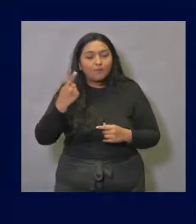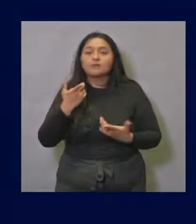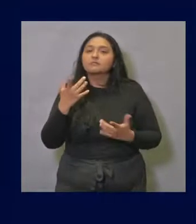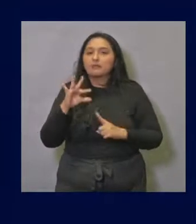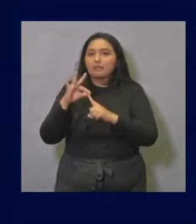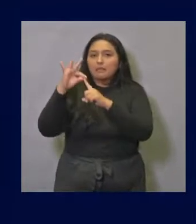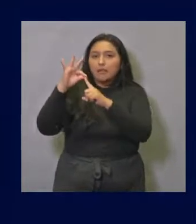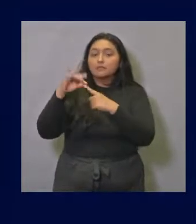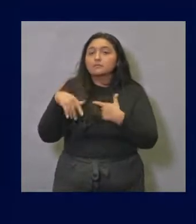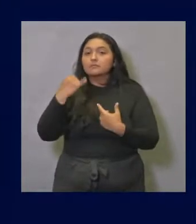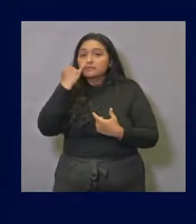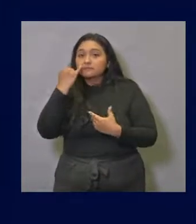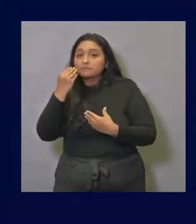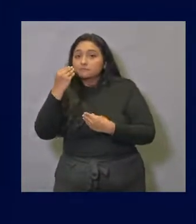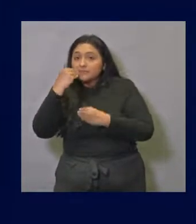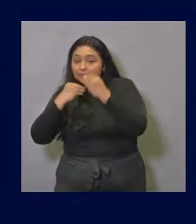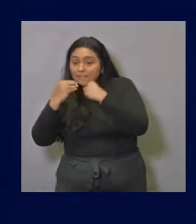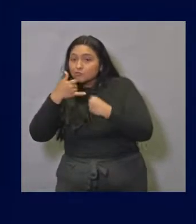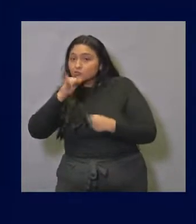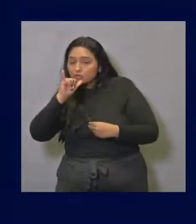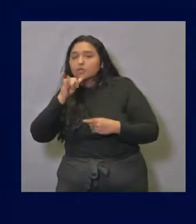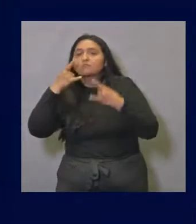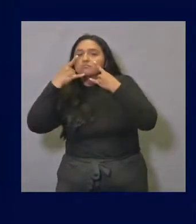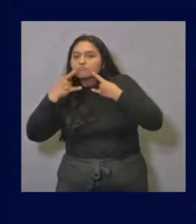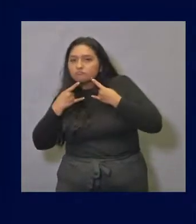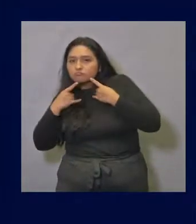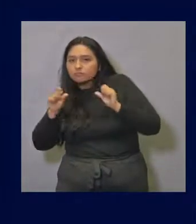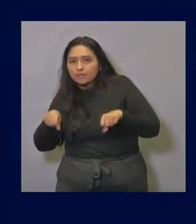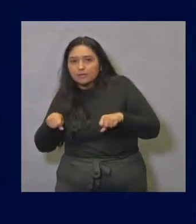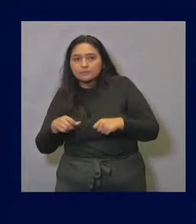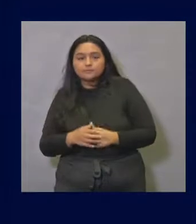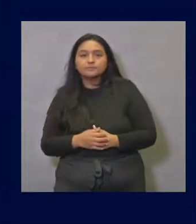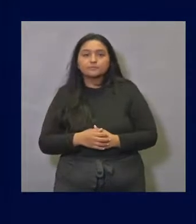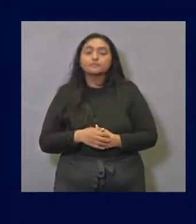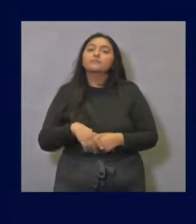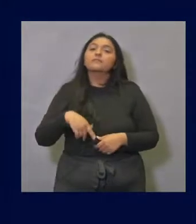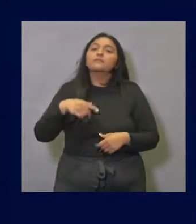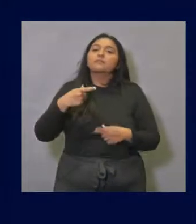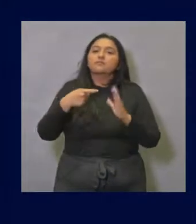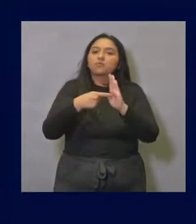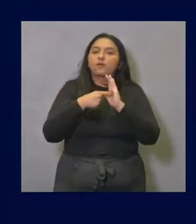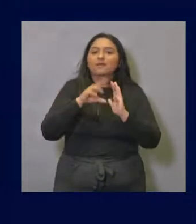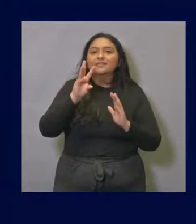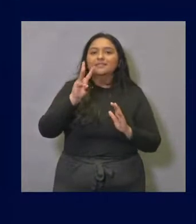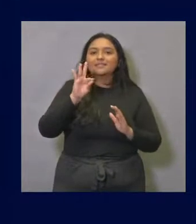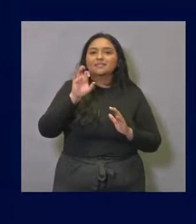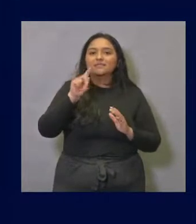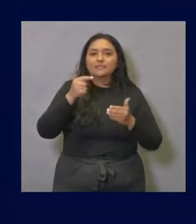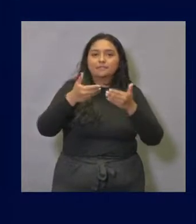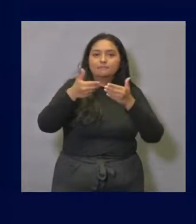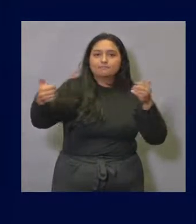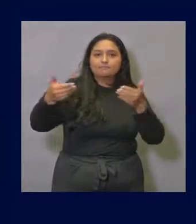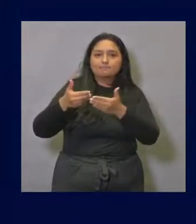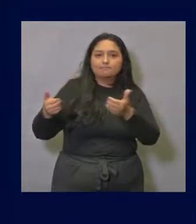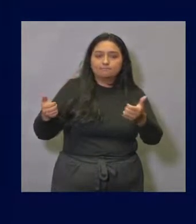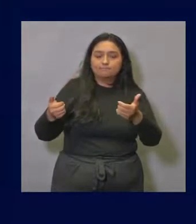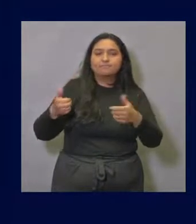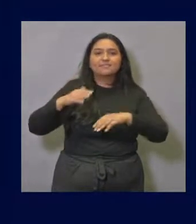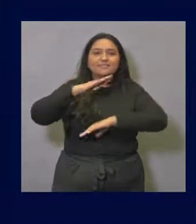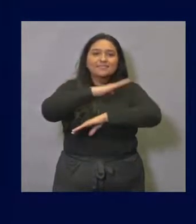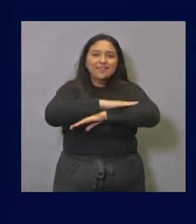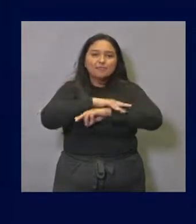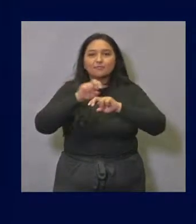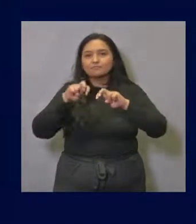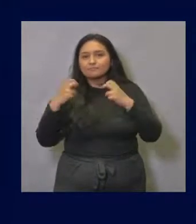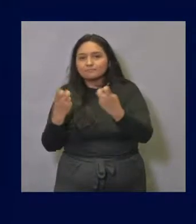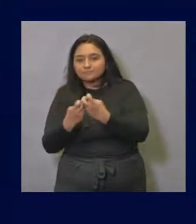las personas estén comiendo o bebiendo. Debe haber 6 pies de distancia entre mesas y sillas. Los asientos en